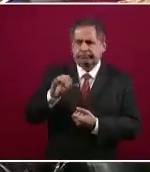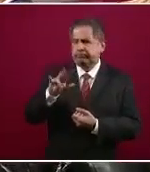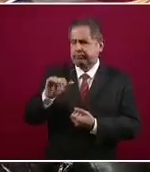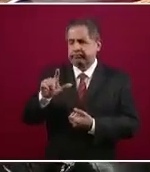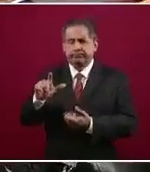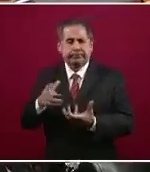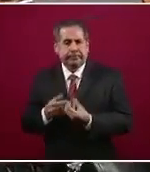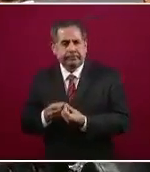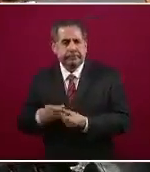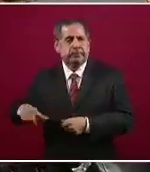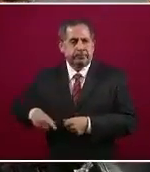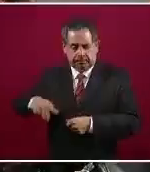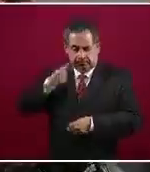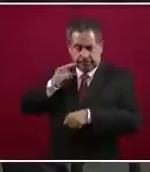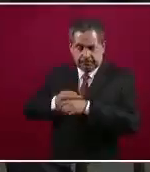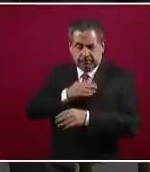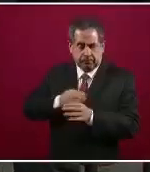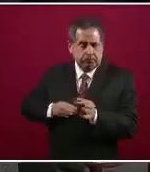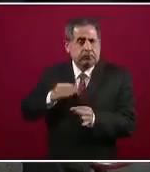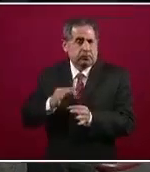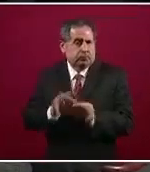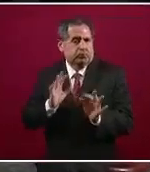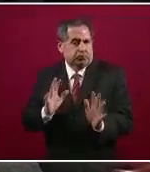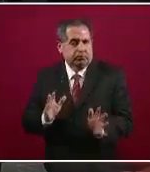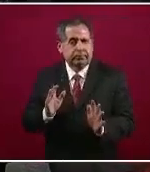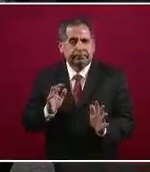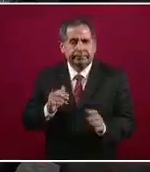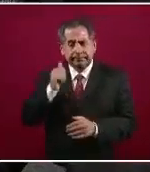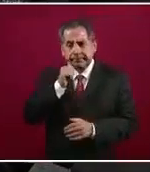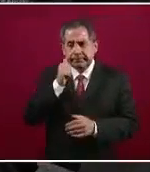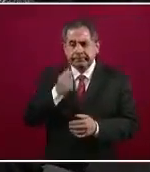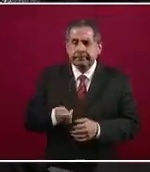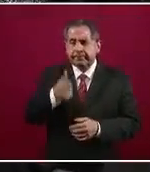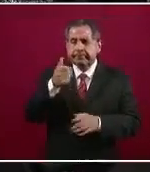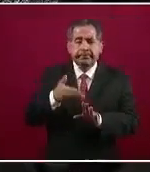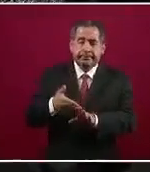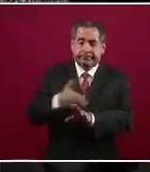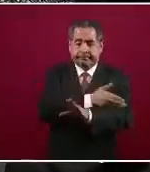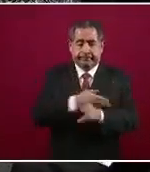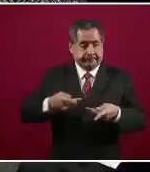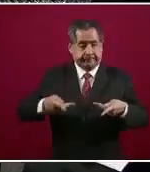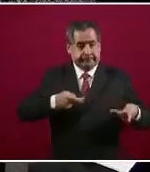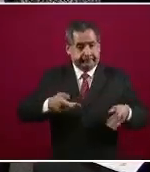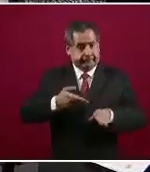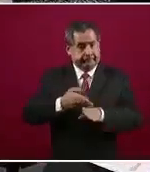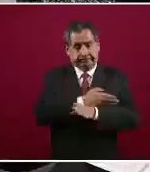que nos corresponde. Siempre es mejor prevenir.